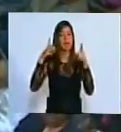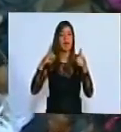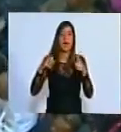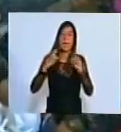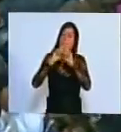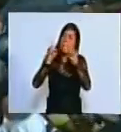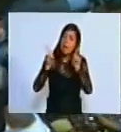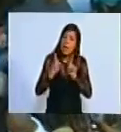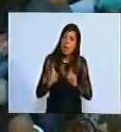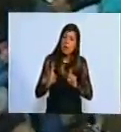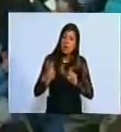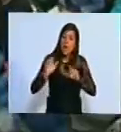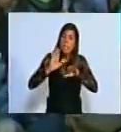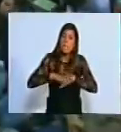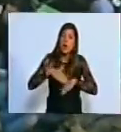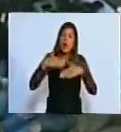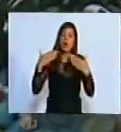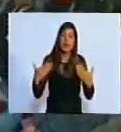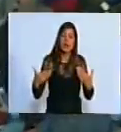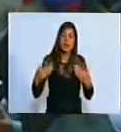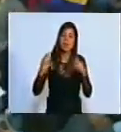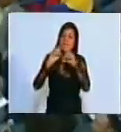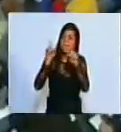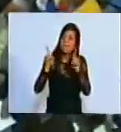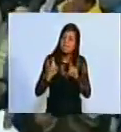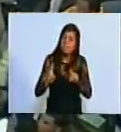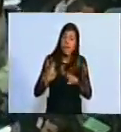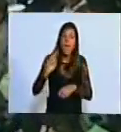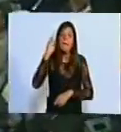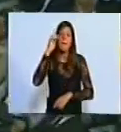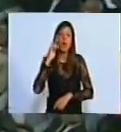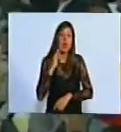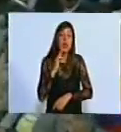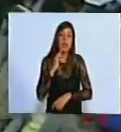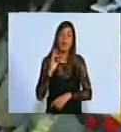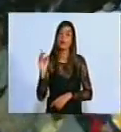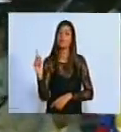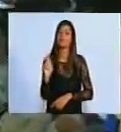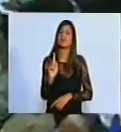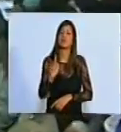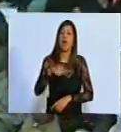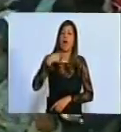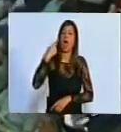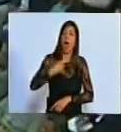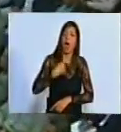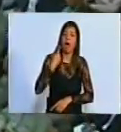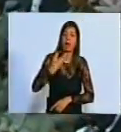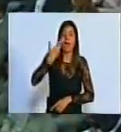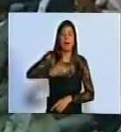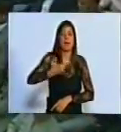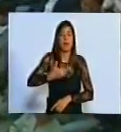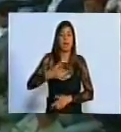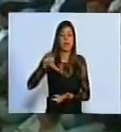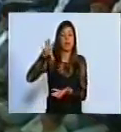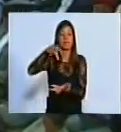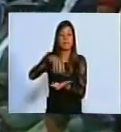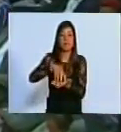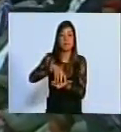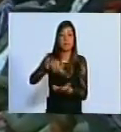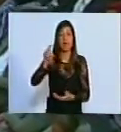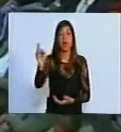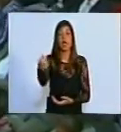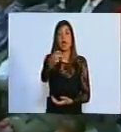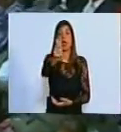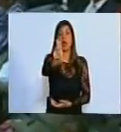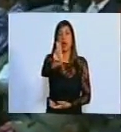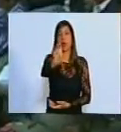ocurrió, por qué el libertador le dio la importancia a Guayana para